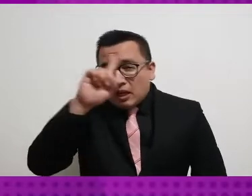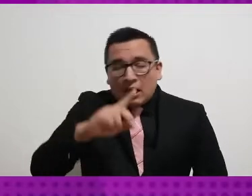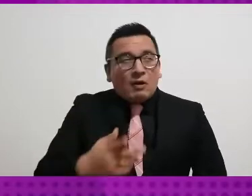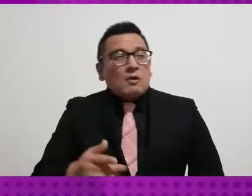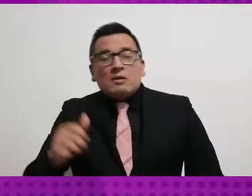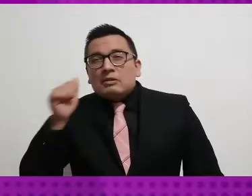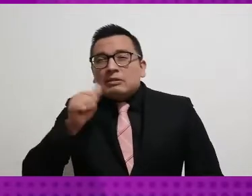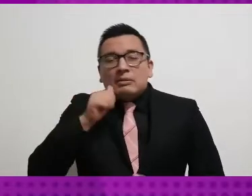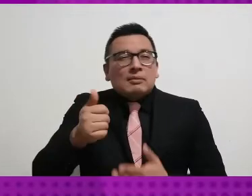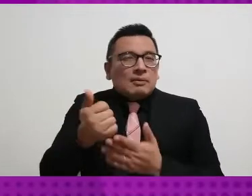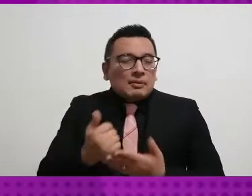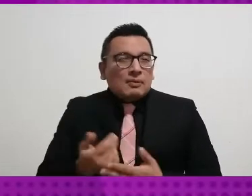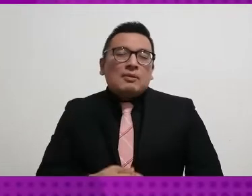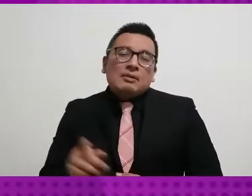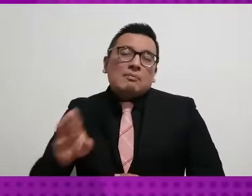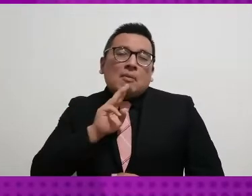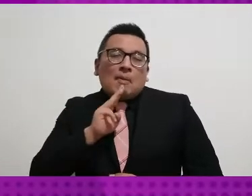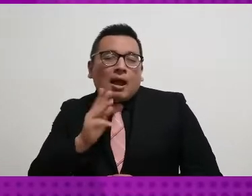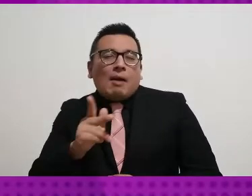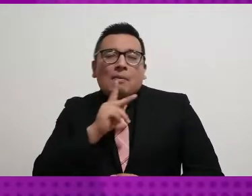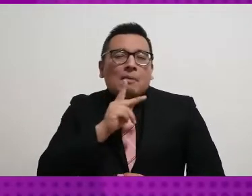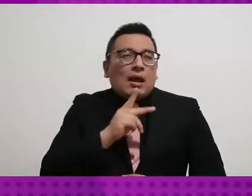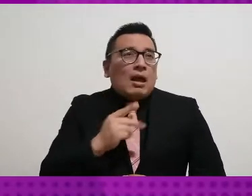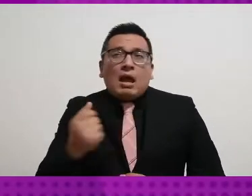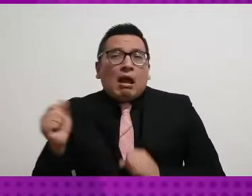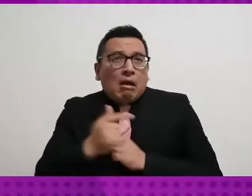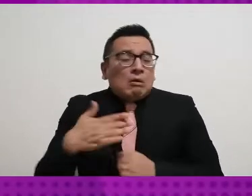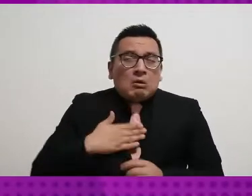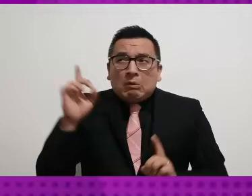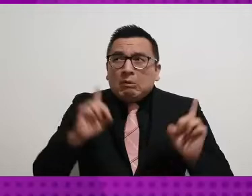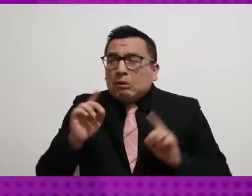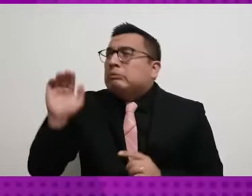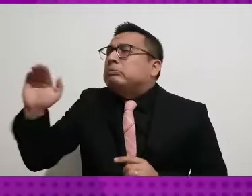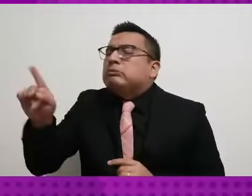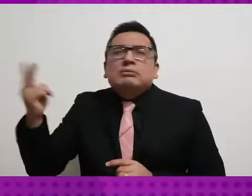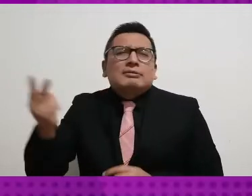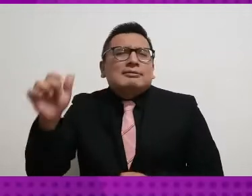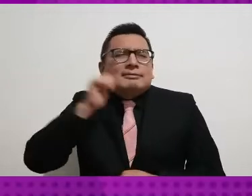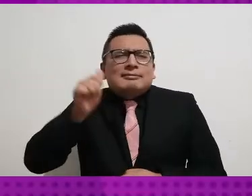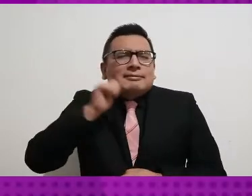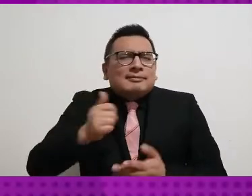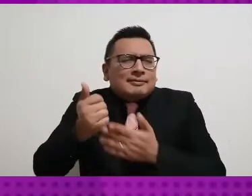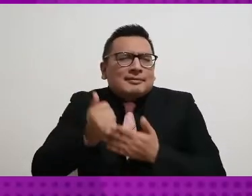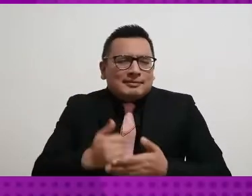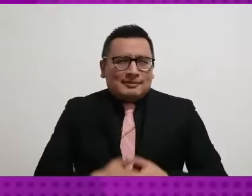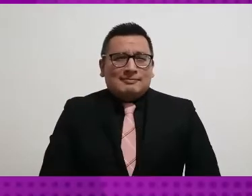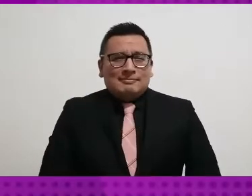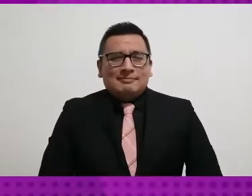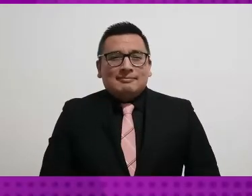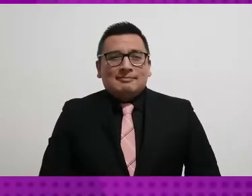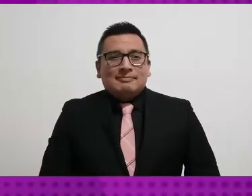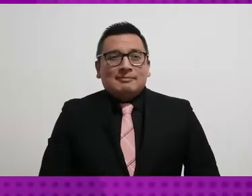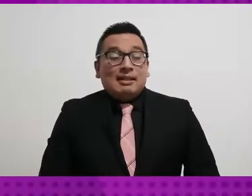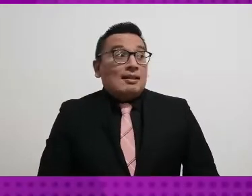mamá hasta la fecha siempre y mi papá están ahí para cualquier cosa que yo necesito, ellos siempre están incondicionales. Es muy importante comentar